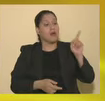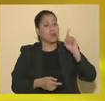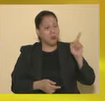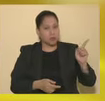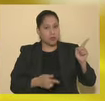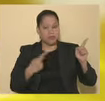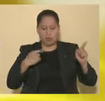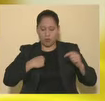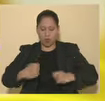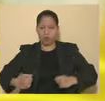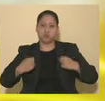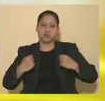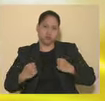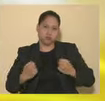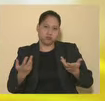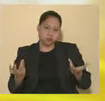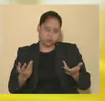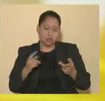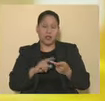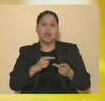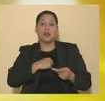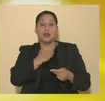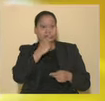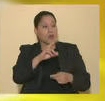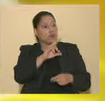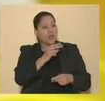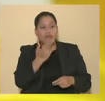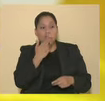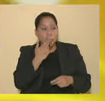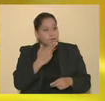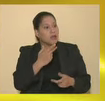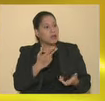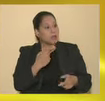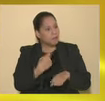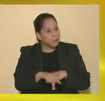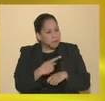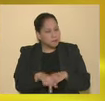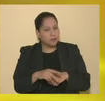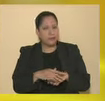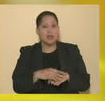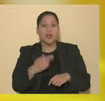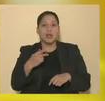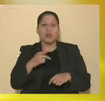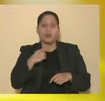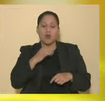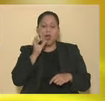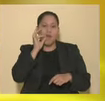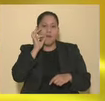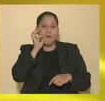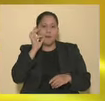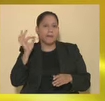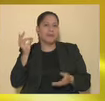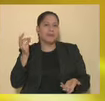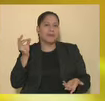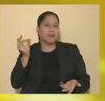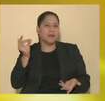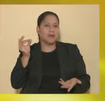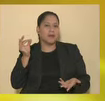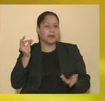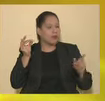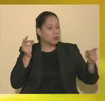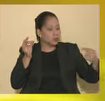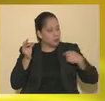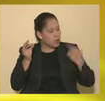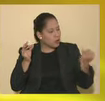yo estoy gordo. O se le dice, no fumes, hace daño fumar, hijo, mientras tengo el cigarro en la boca. Es de, no seas como